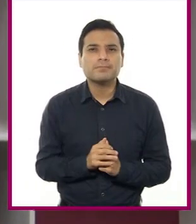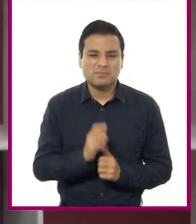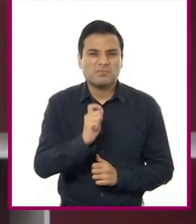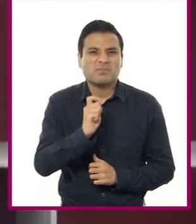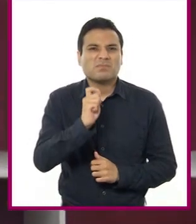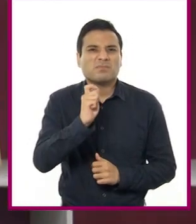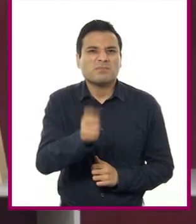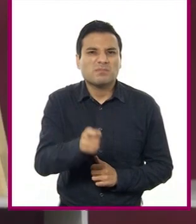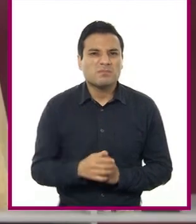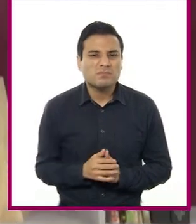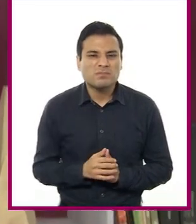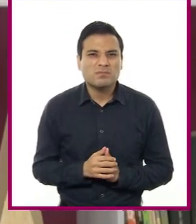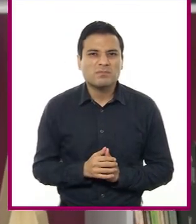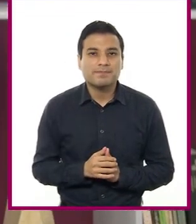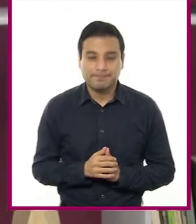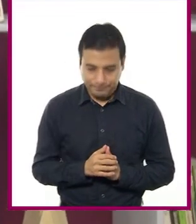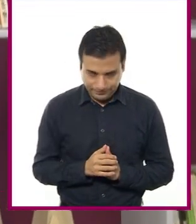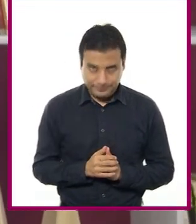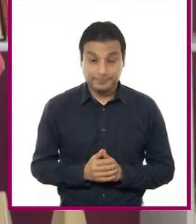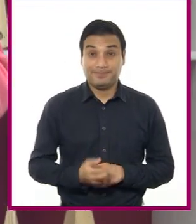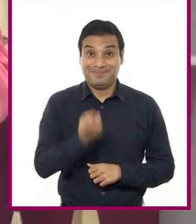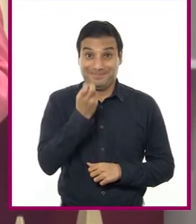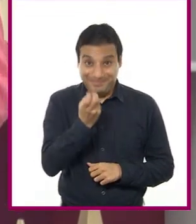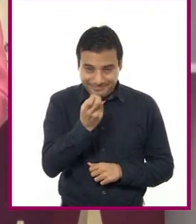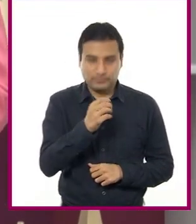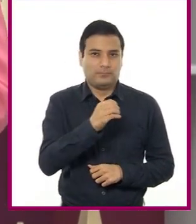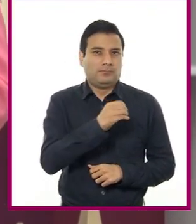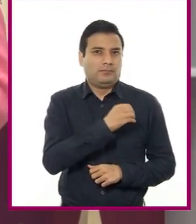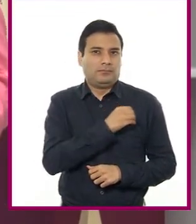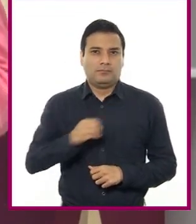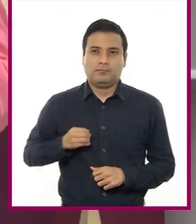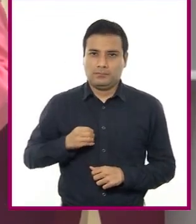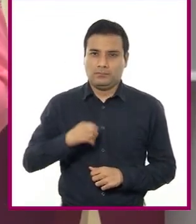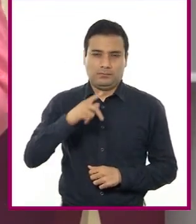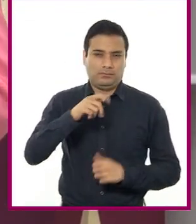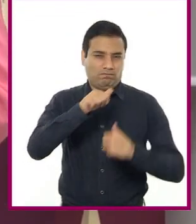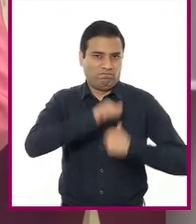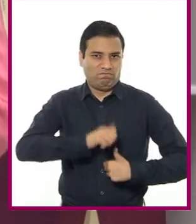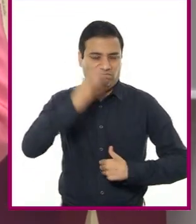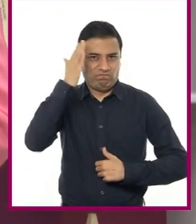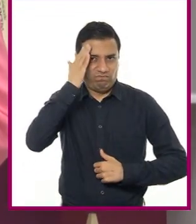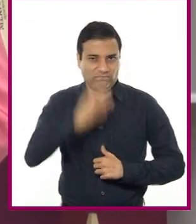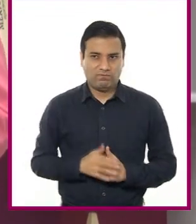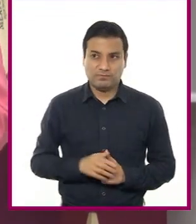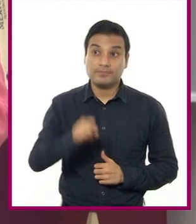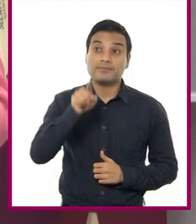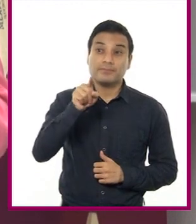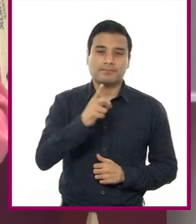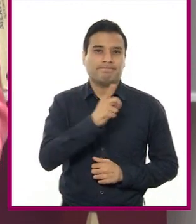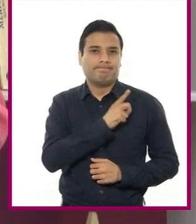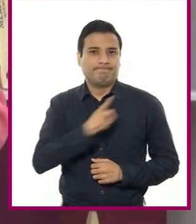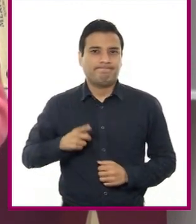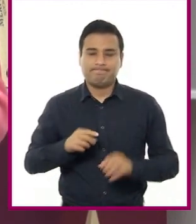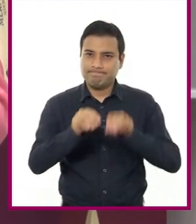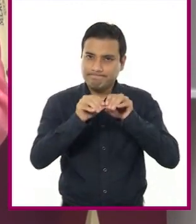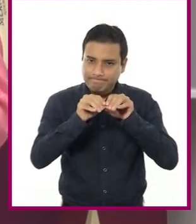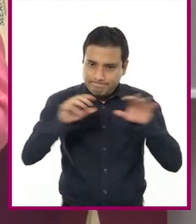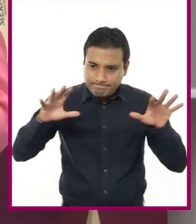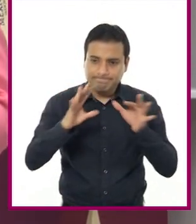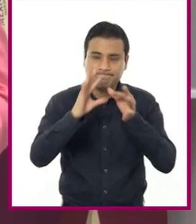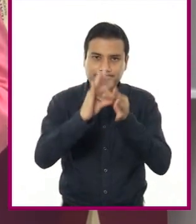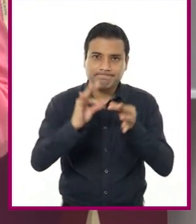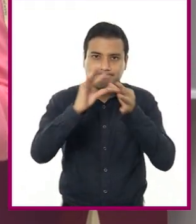de cuentas es una obligación que la autoridad tiene de presentar información con el objetivo